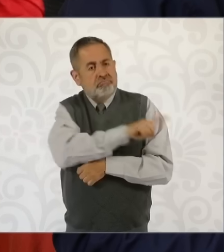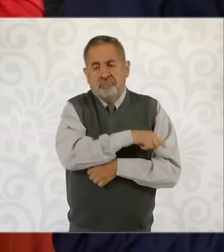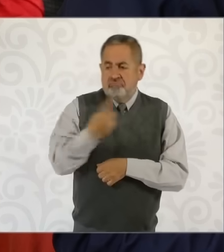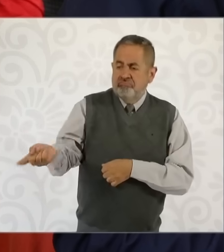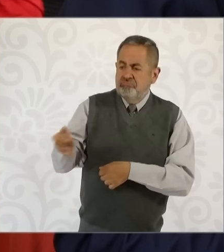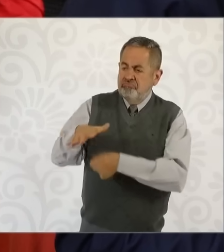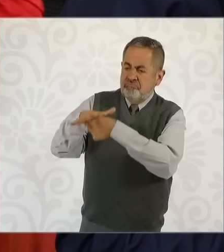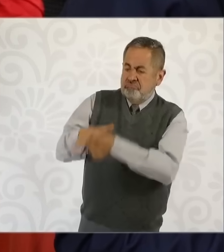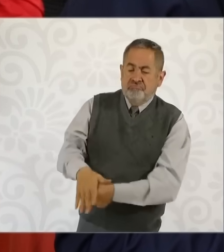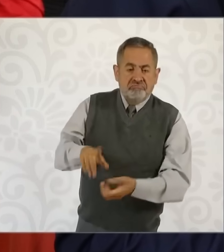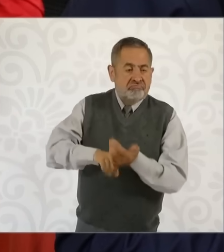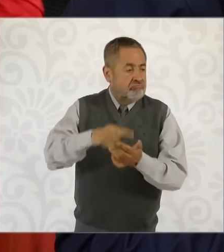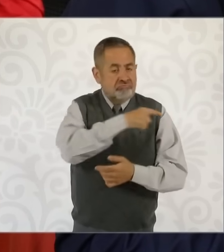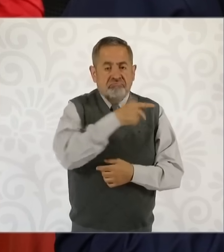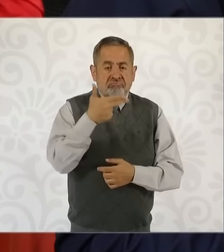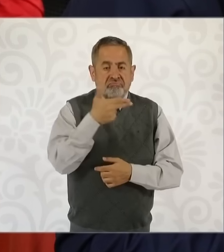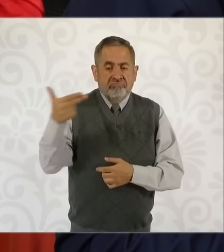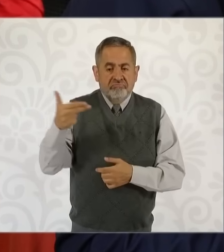un hotel